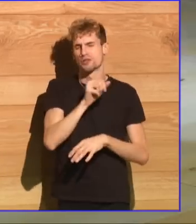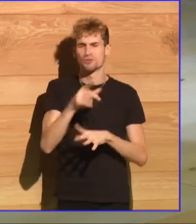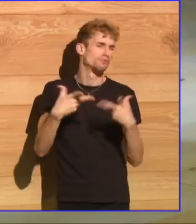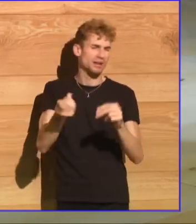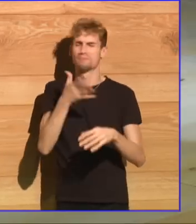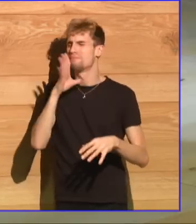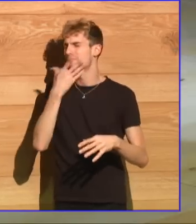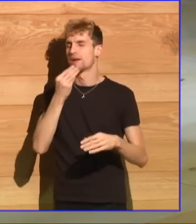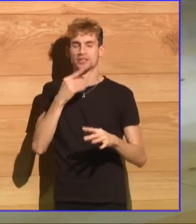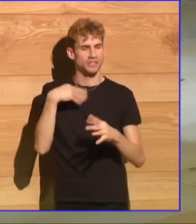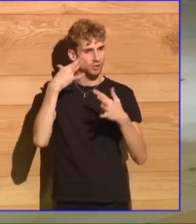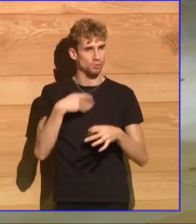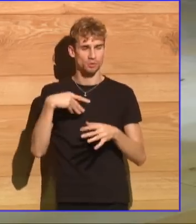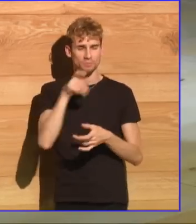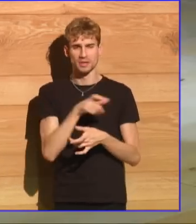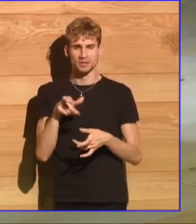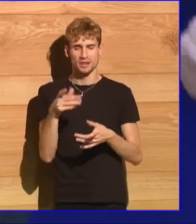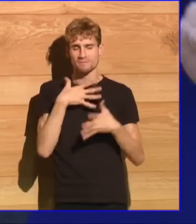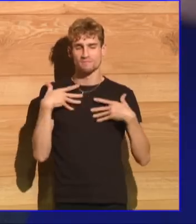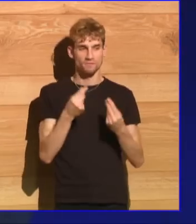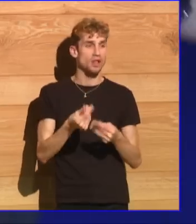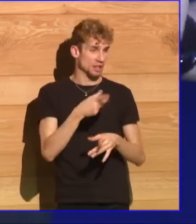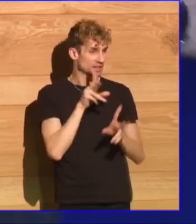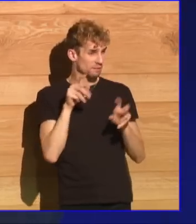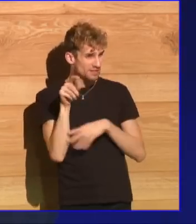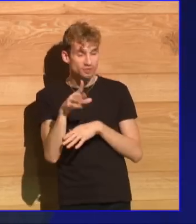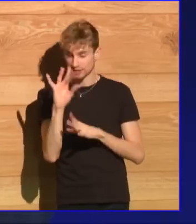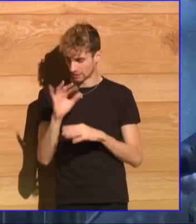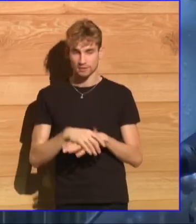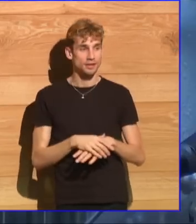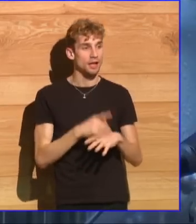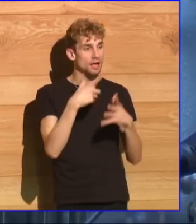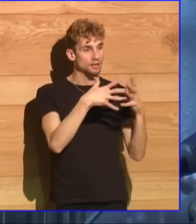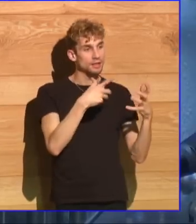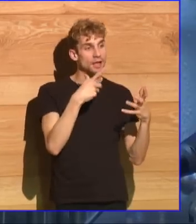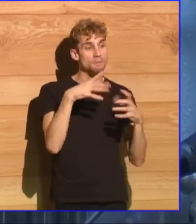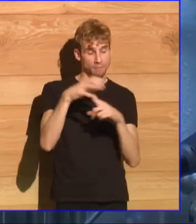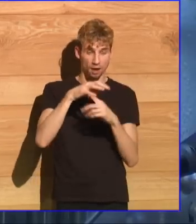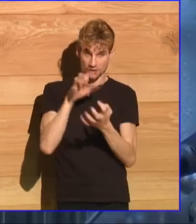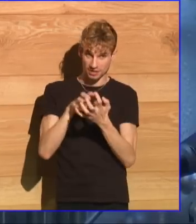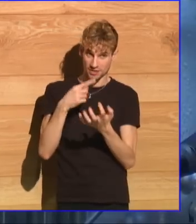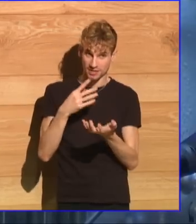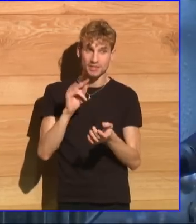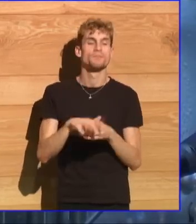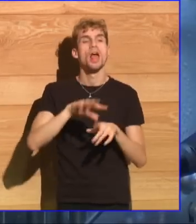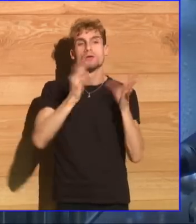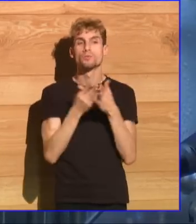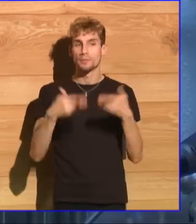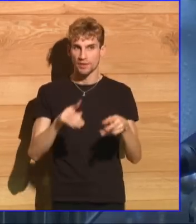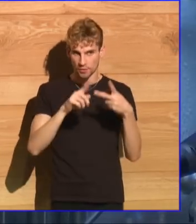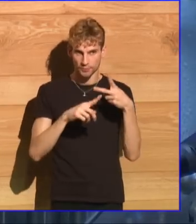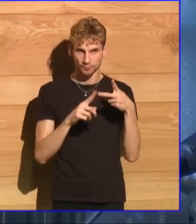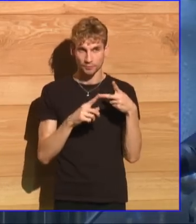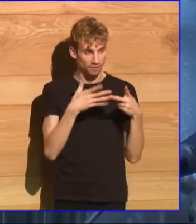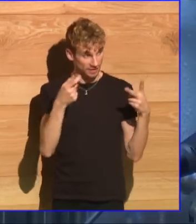creo que la gente se va a emocionar. La de los muchísimo. bichos, la de los bichos. La de los bichos. Venga. Parque Jurásico. ¿Mm? Sí. El mundo perdido. ¿Mm? ¿Me vas a